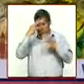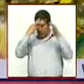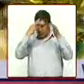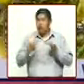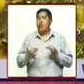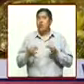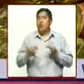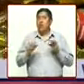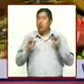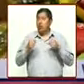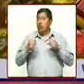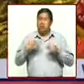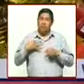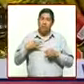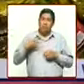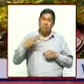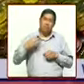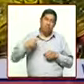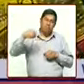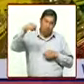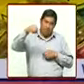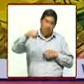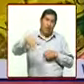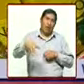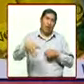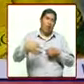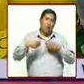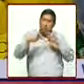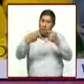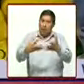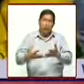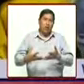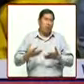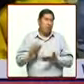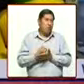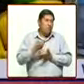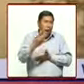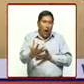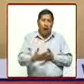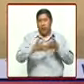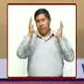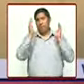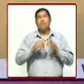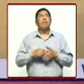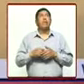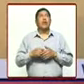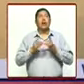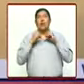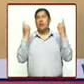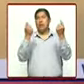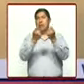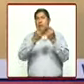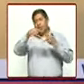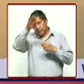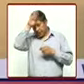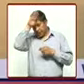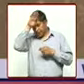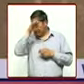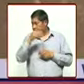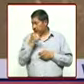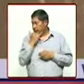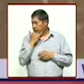una decisión de poder aportar, y en particular en esta ocasión, al departamento del Beni, que